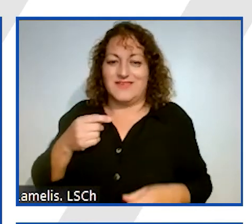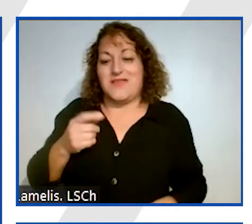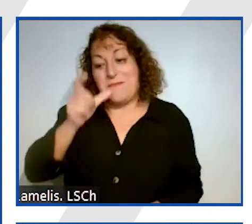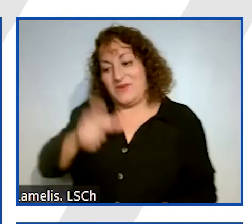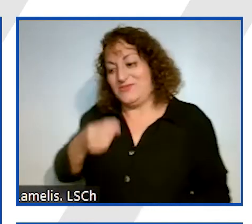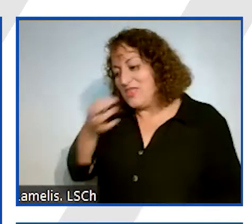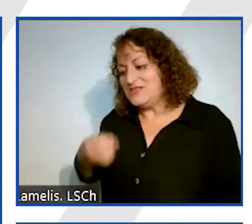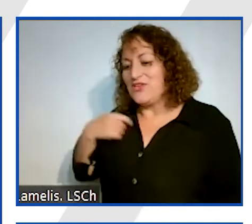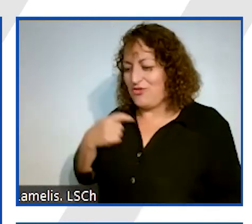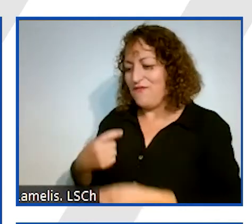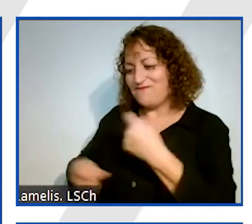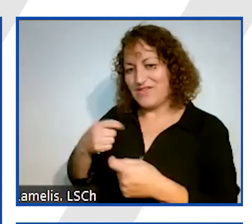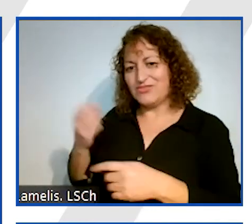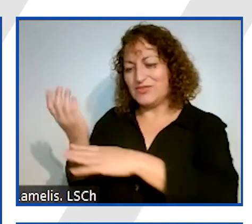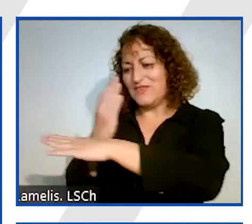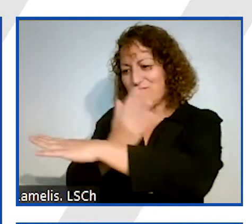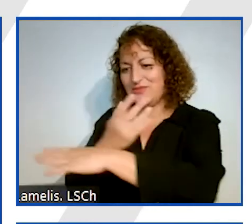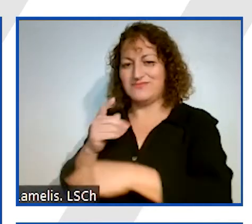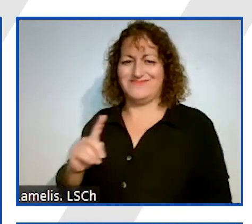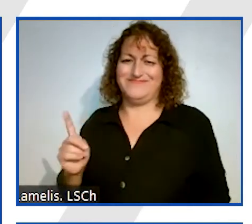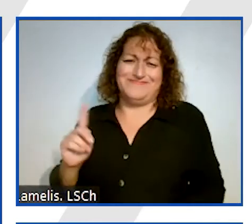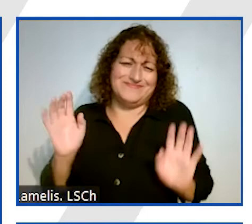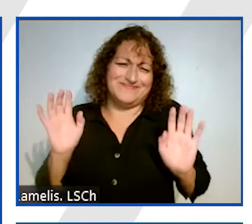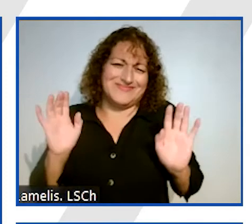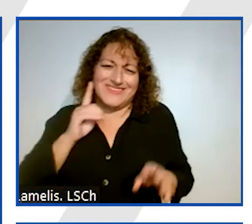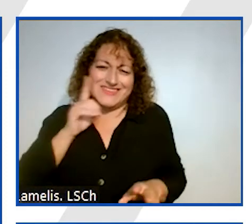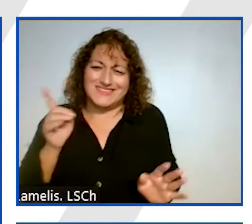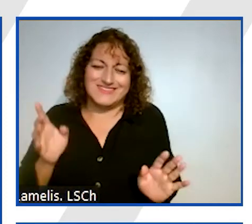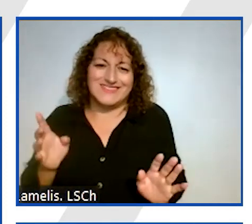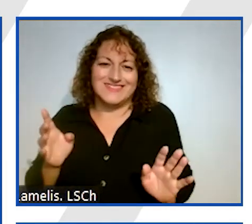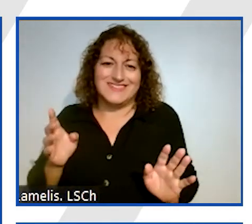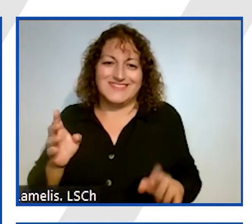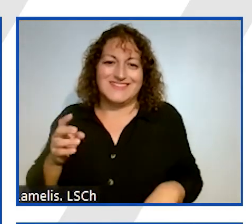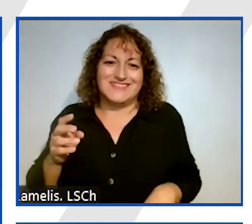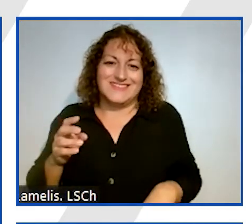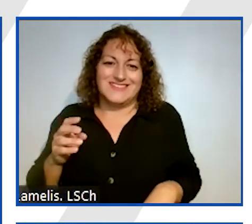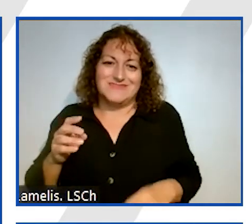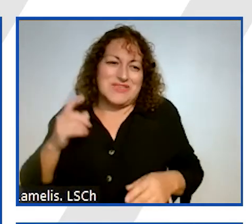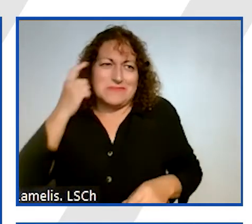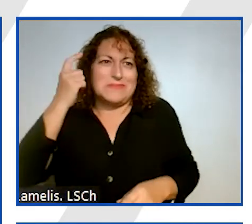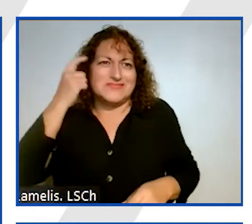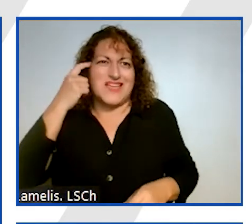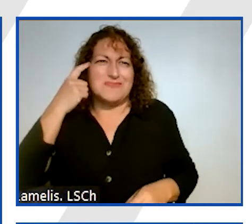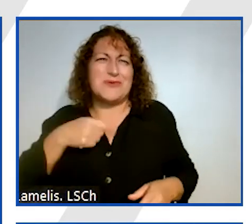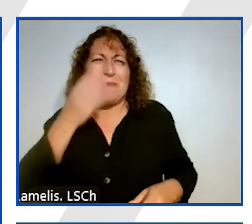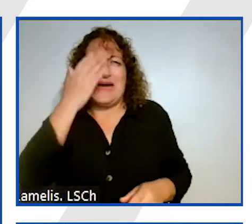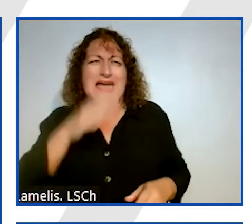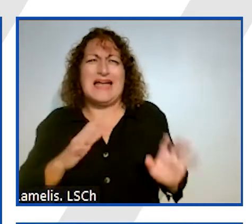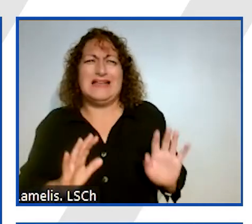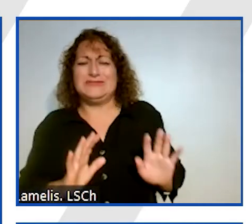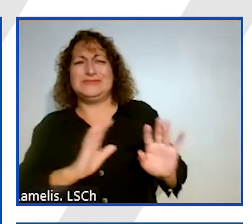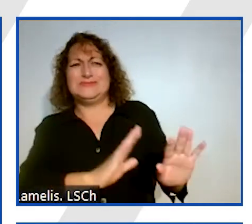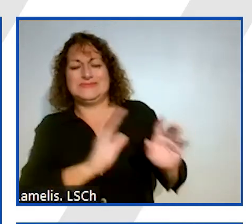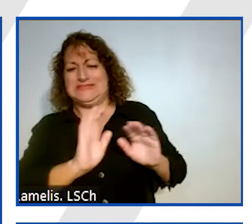tiburón. Nadie va a querer comprar tiburón, porque simplemente no sabemos. Decir, no, eso no sabe rico, o no, me está vendiendo cualquier